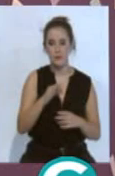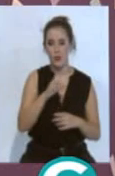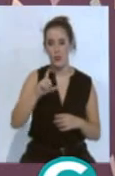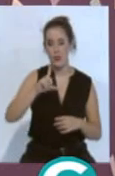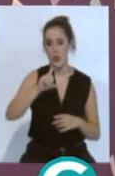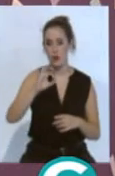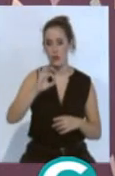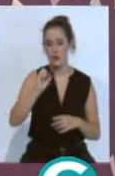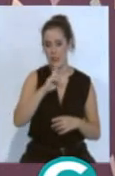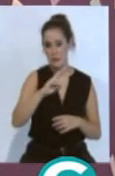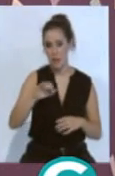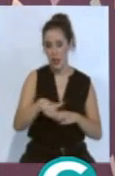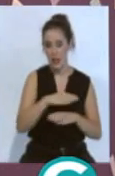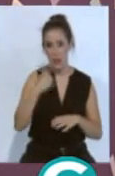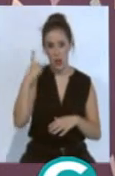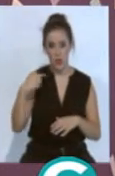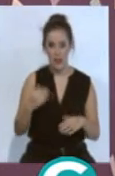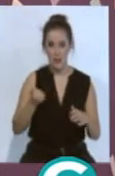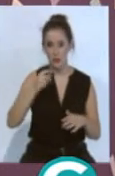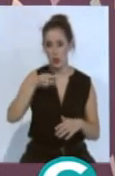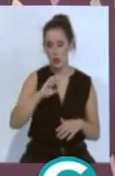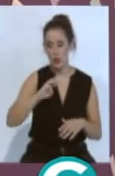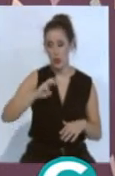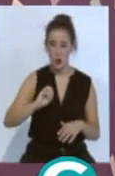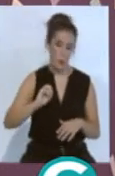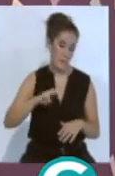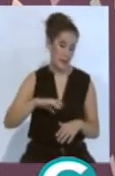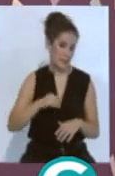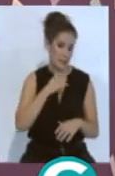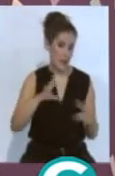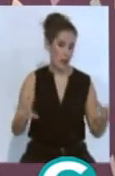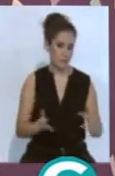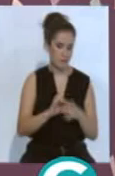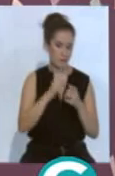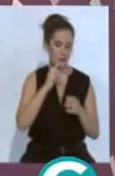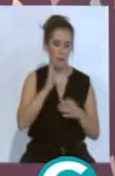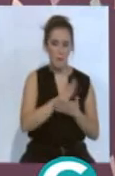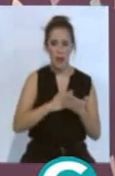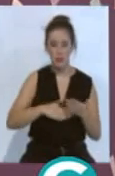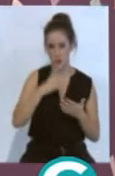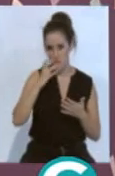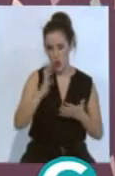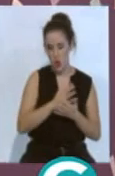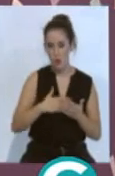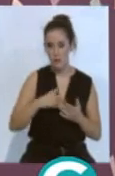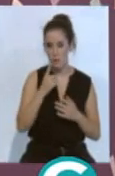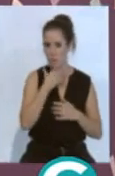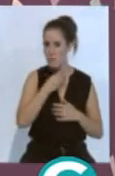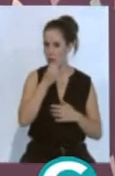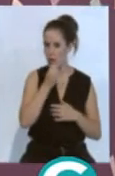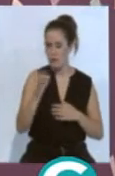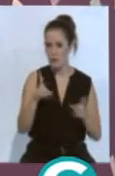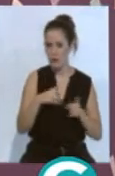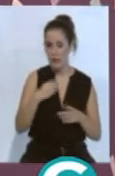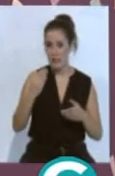calle Londres se alió con Antonio Martín, que fíjate que les voy a contar, menuda alianza, que montaron un paso doble precioso musicalmente, pero es que encima,